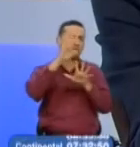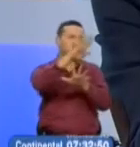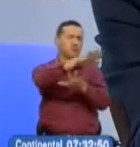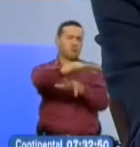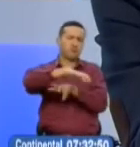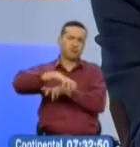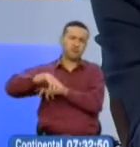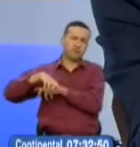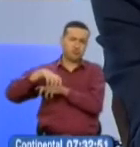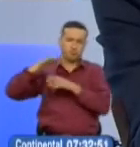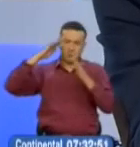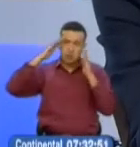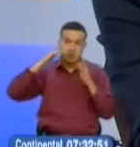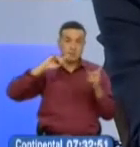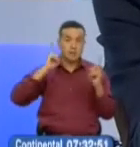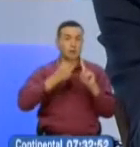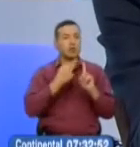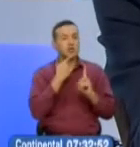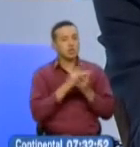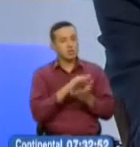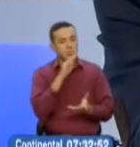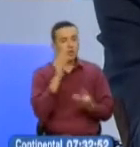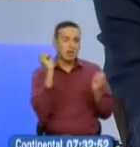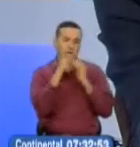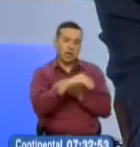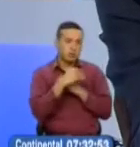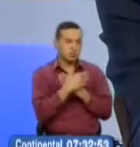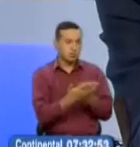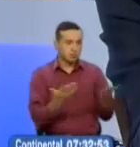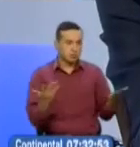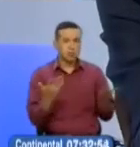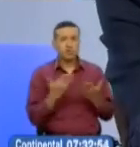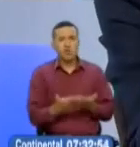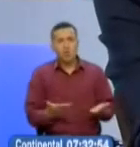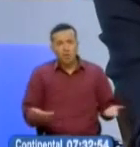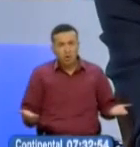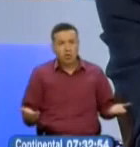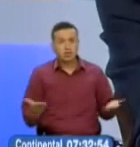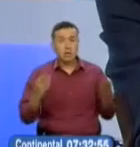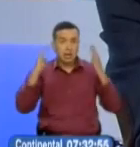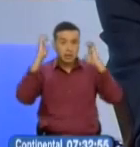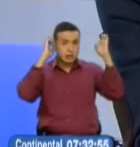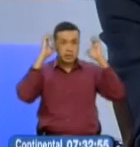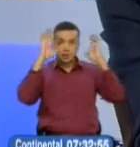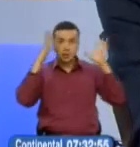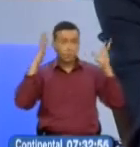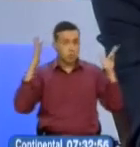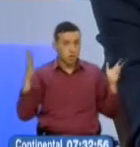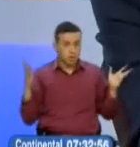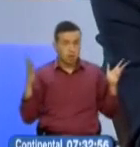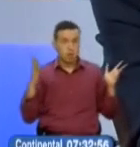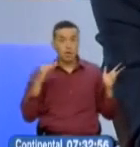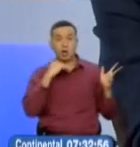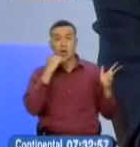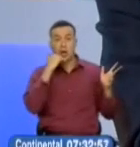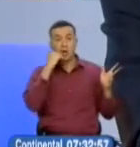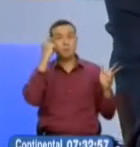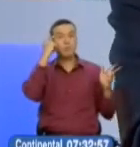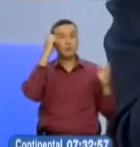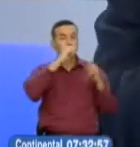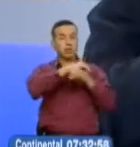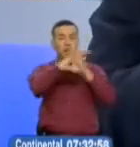que se habla es de los kits gratuitos etcétera etcétera Pero eso son herramientas eso no es política es decir tú ves a alguna